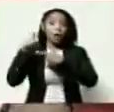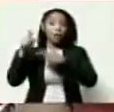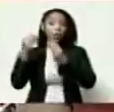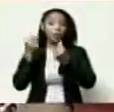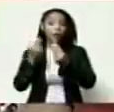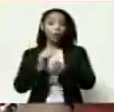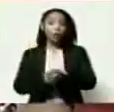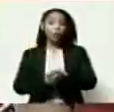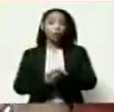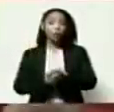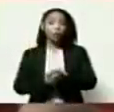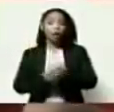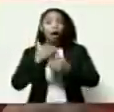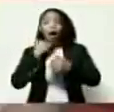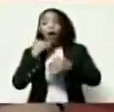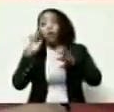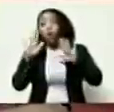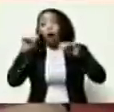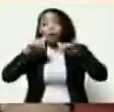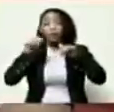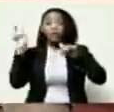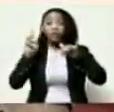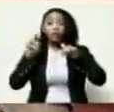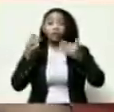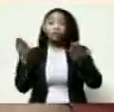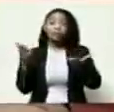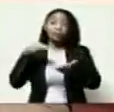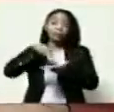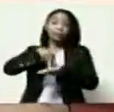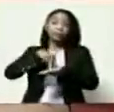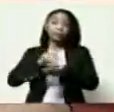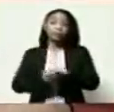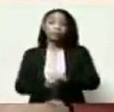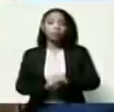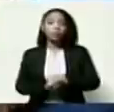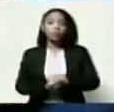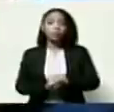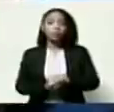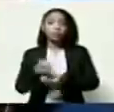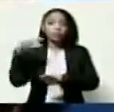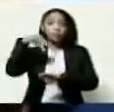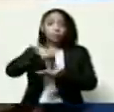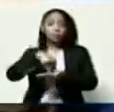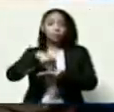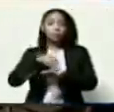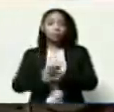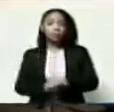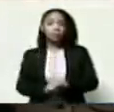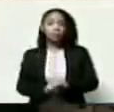En todo caso, aquí está Venezuela, de pie, de pie.